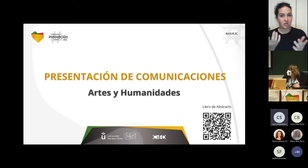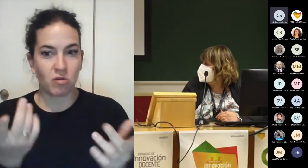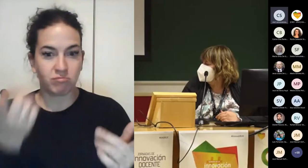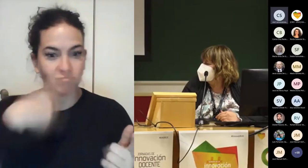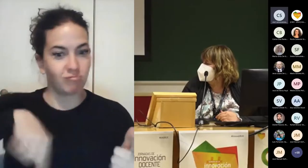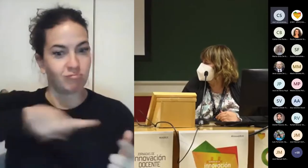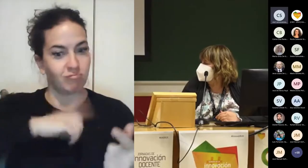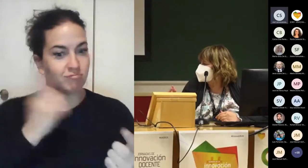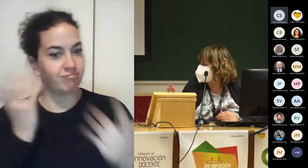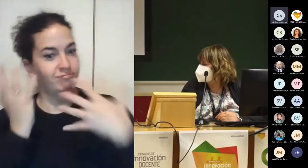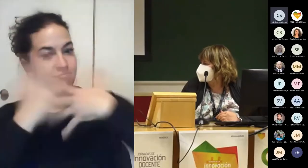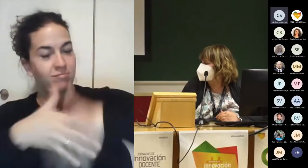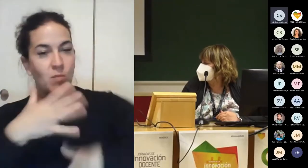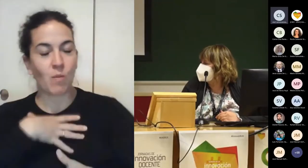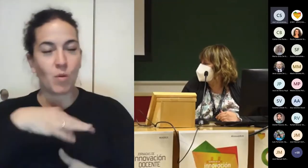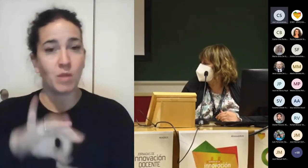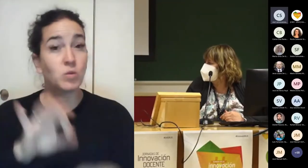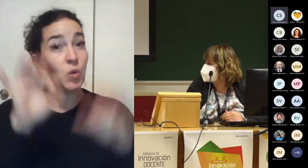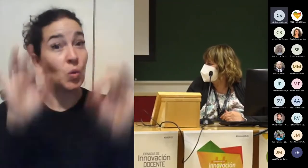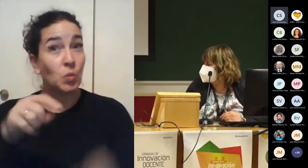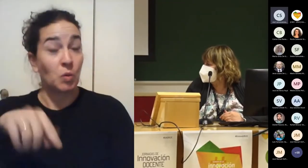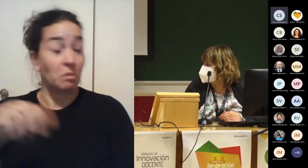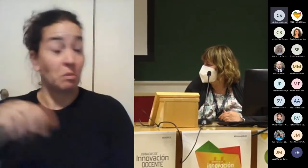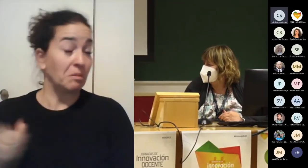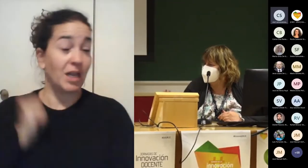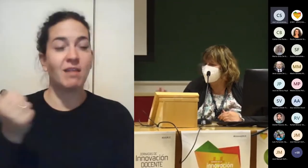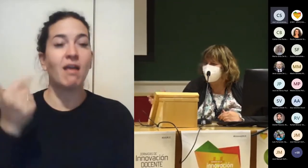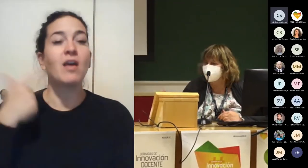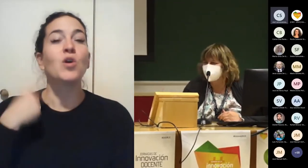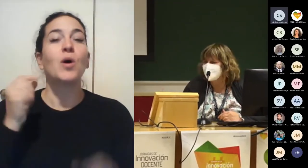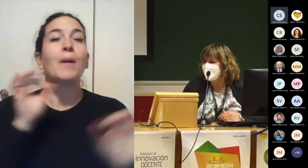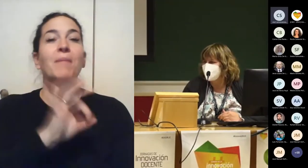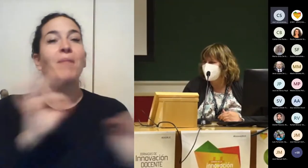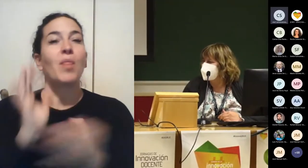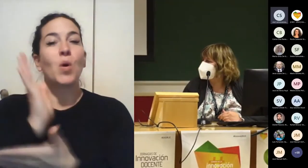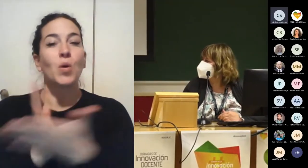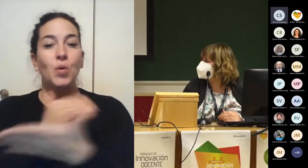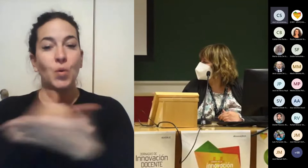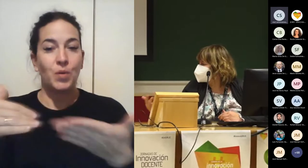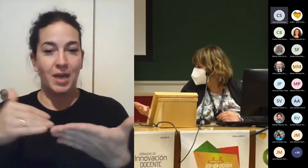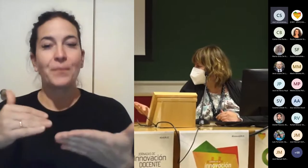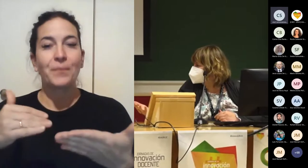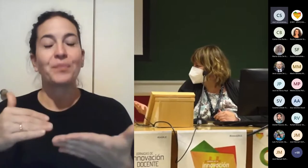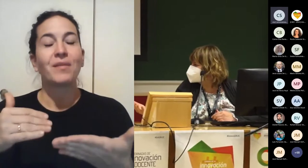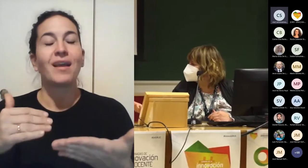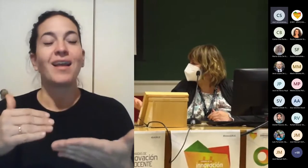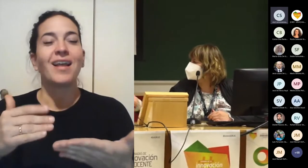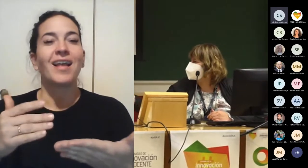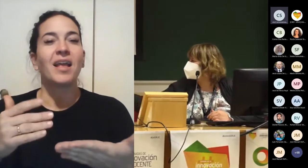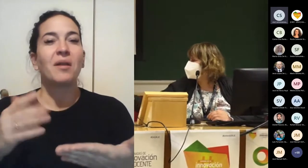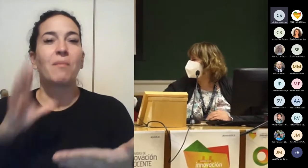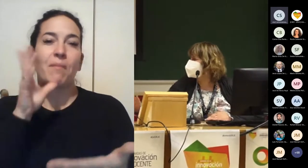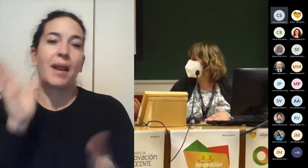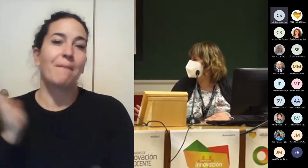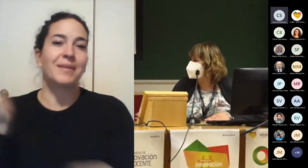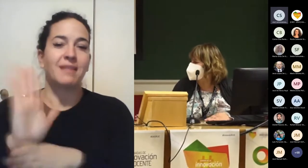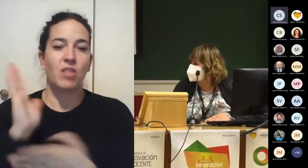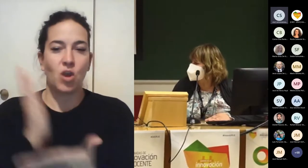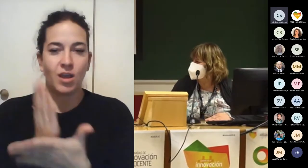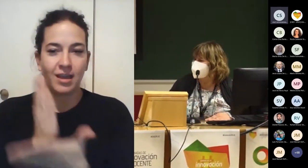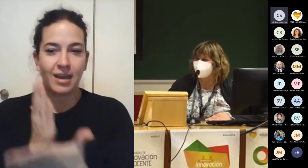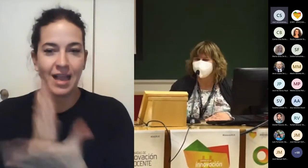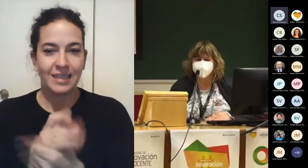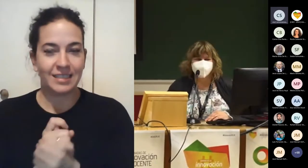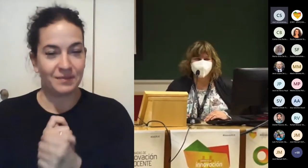¿no? Justamente hoy, casualidad, estaba preparando una rúbrica para evaluar una presentación o darla en clase, ¿no? Con lo cual tu